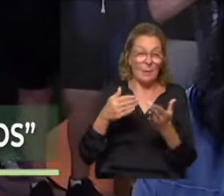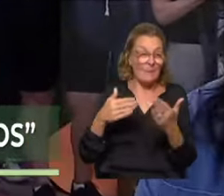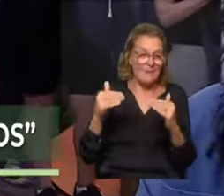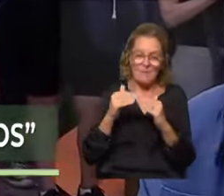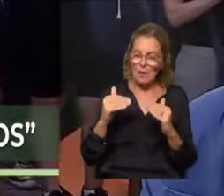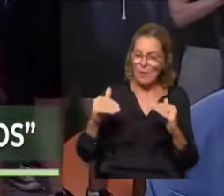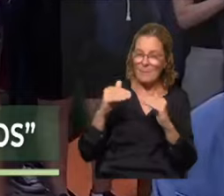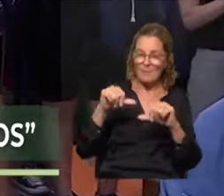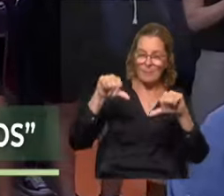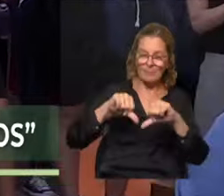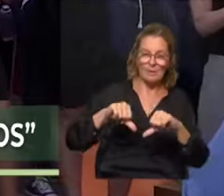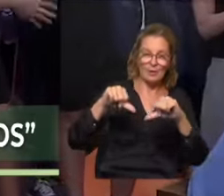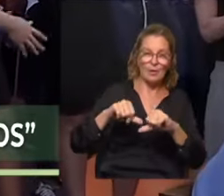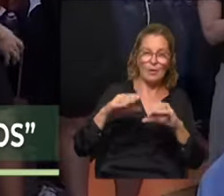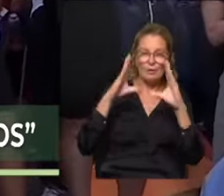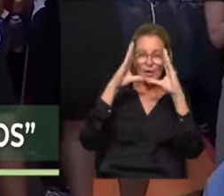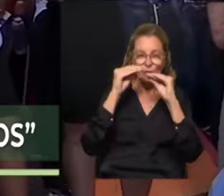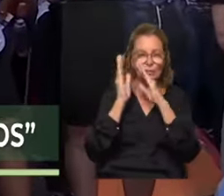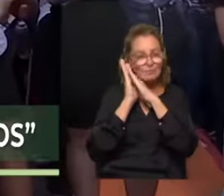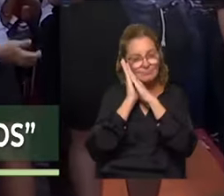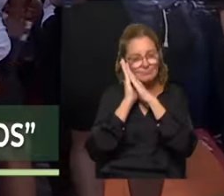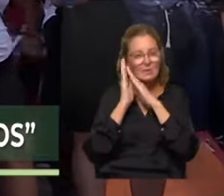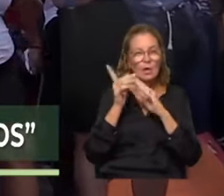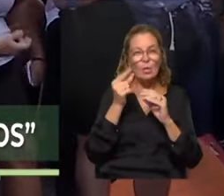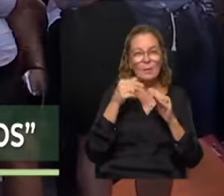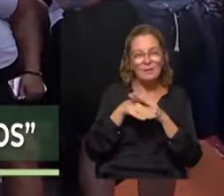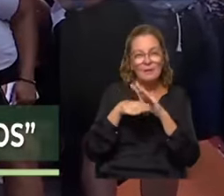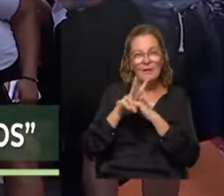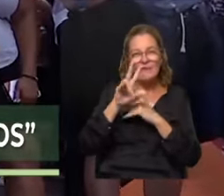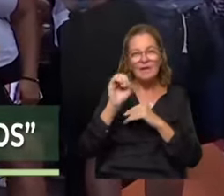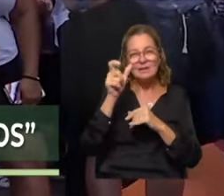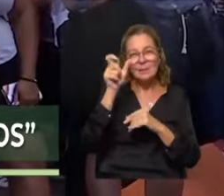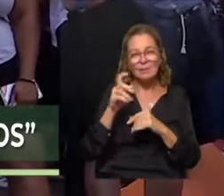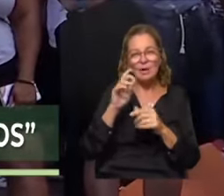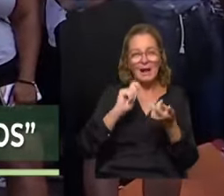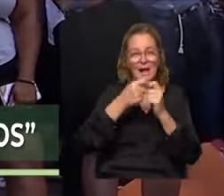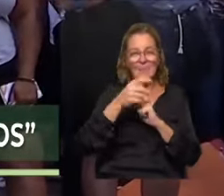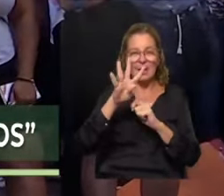camino de empeorar los refugios nocturnos, más hacinamiento, pasan de 20 personas a 40.